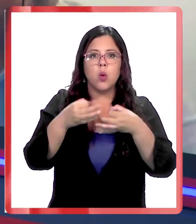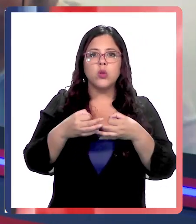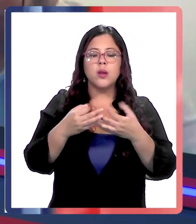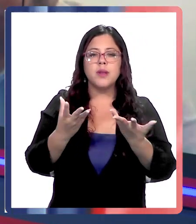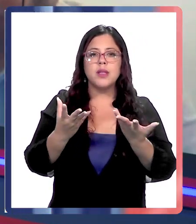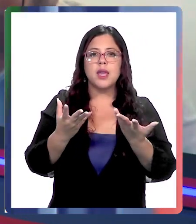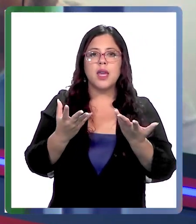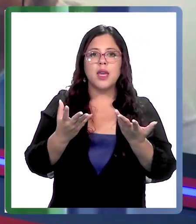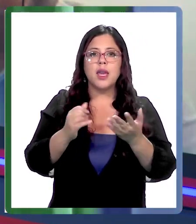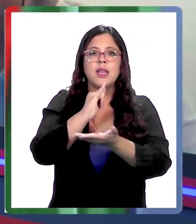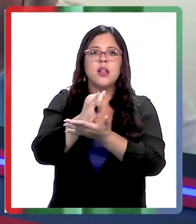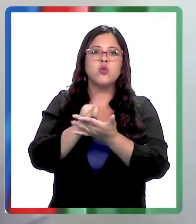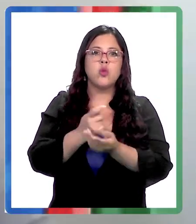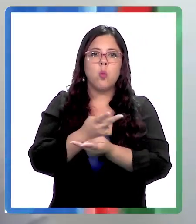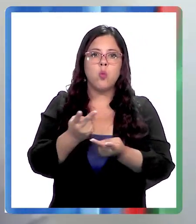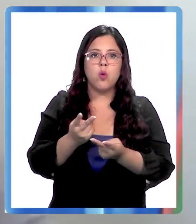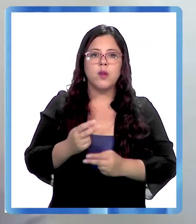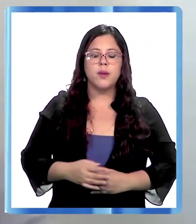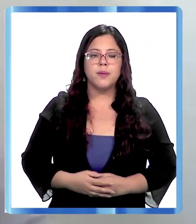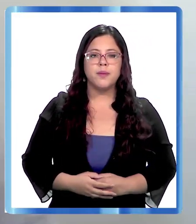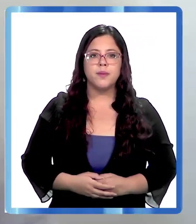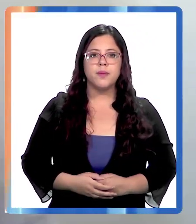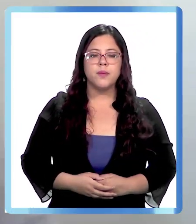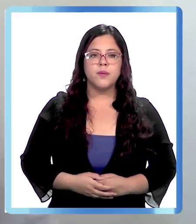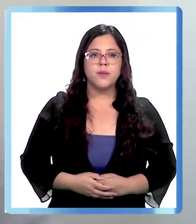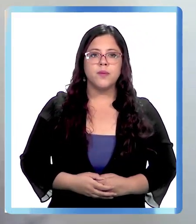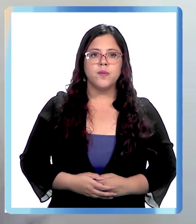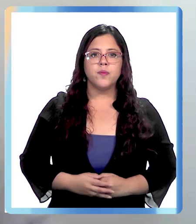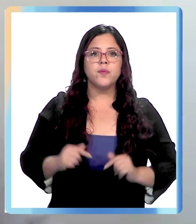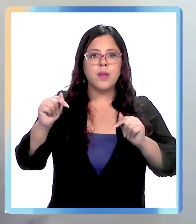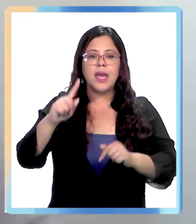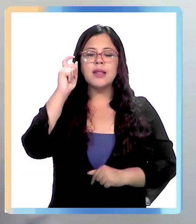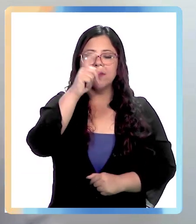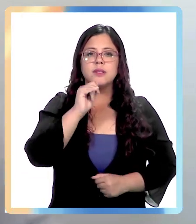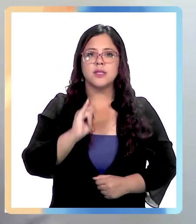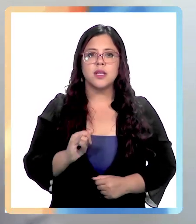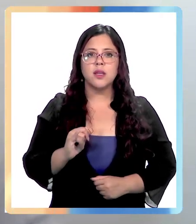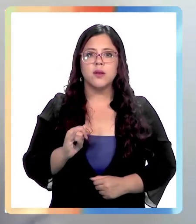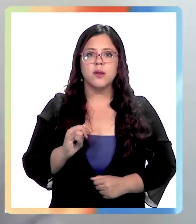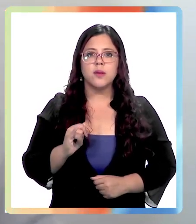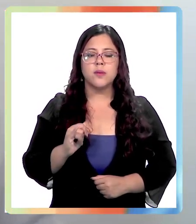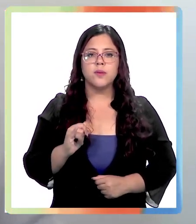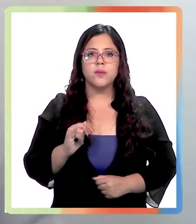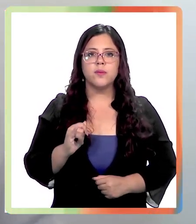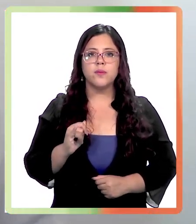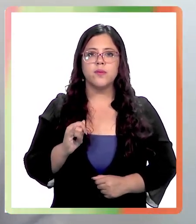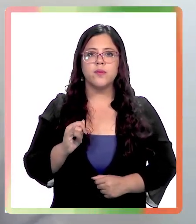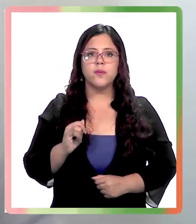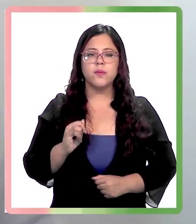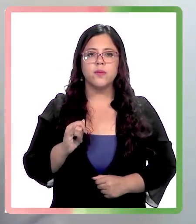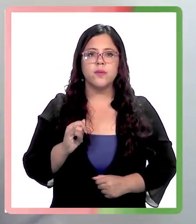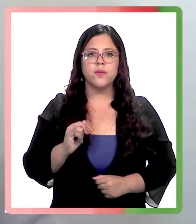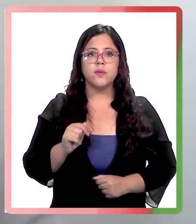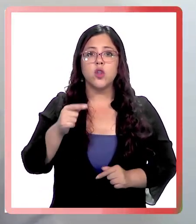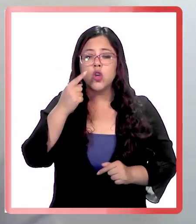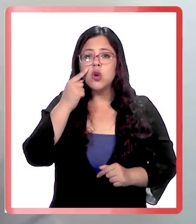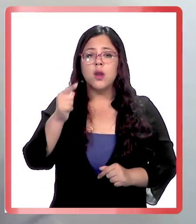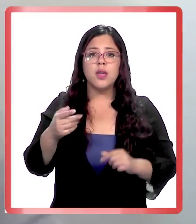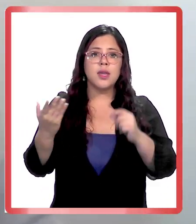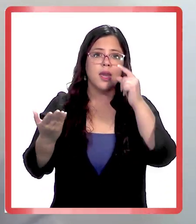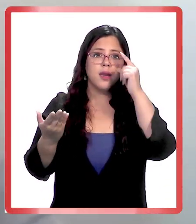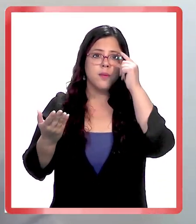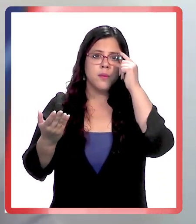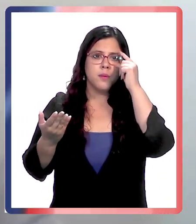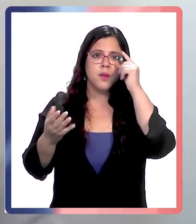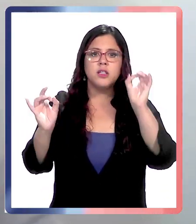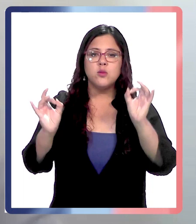el sistema público? Bueno, es complejo, es difícil. Lo que sí hay que tener en cuenta